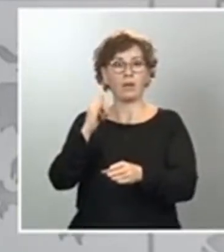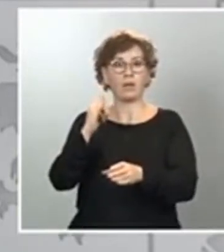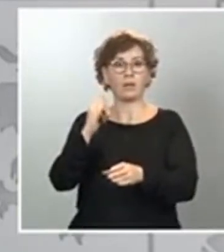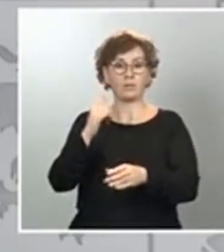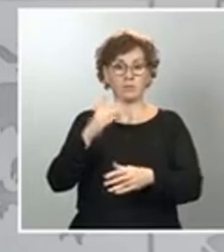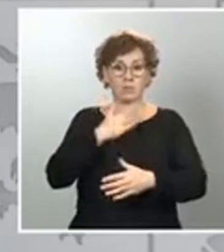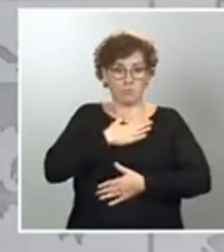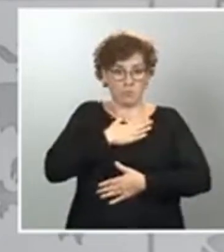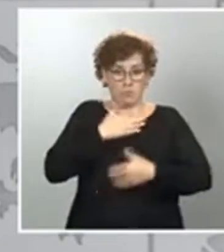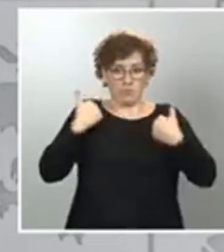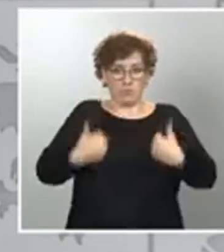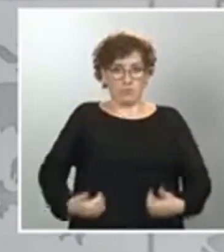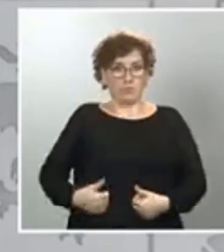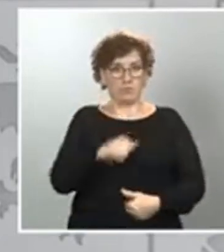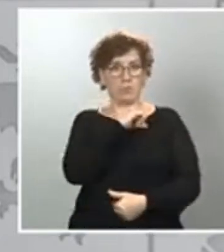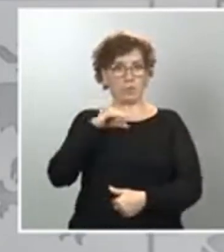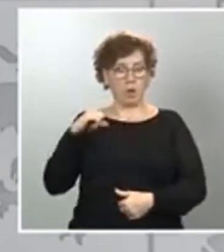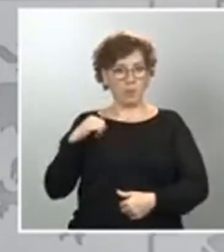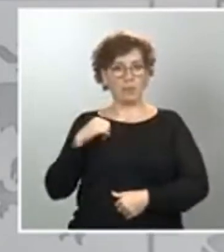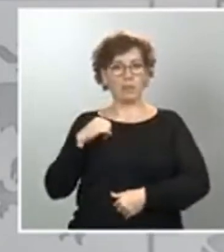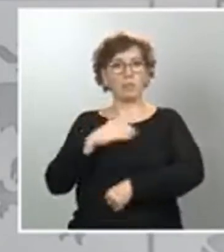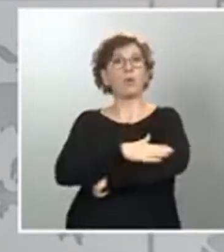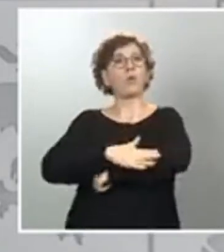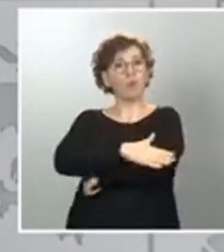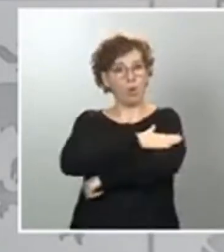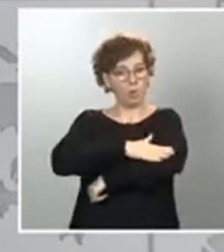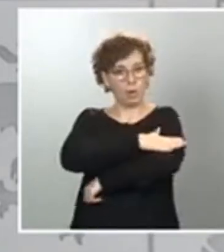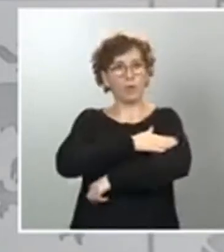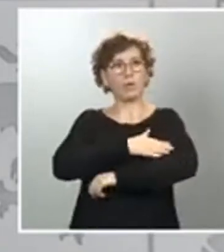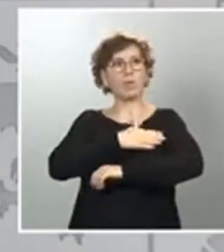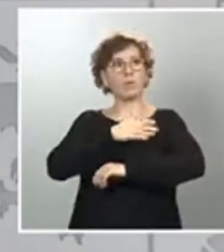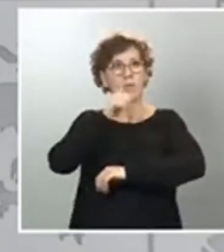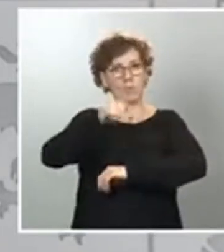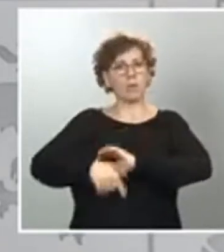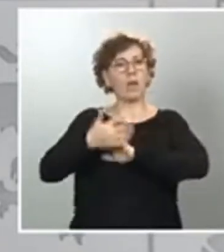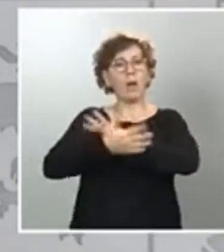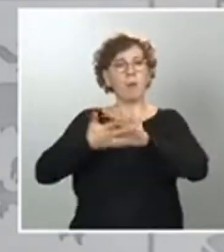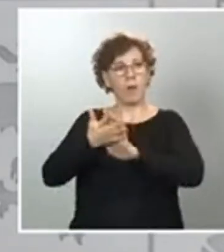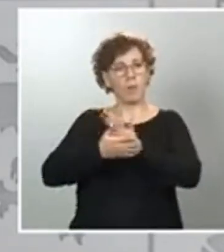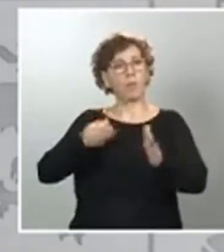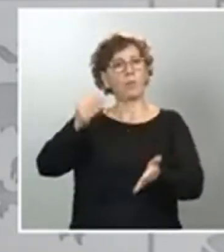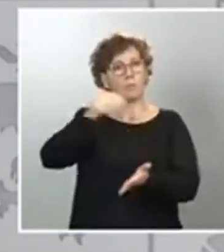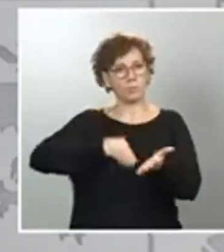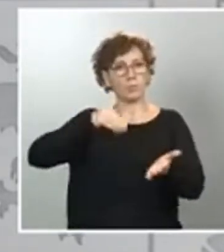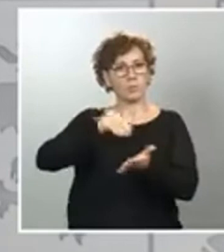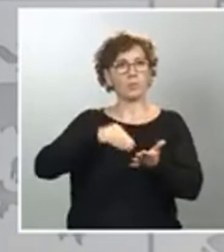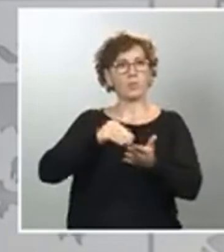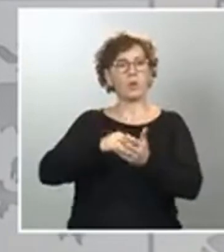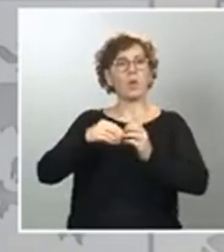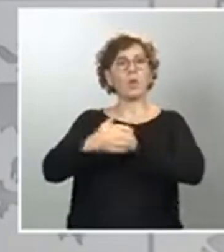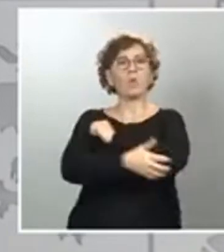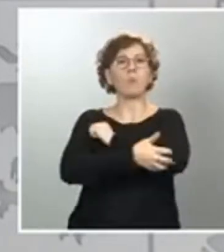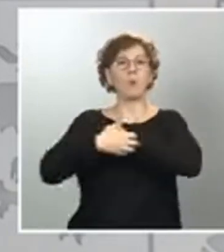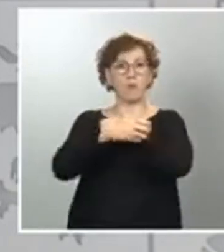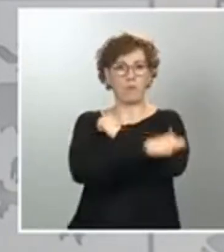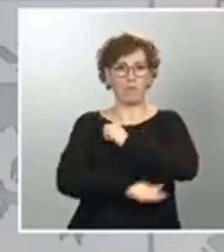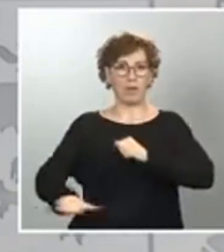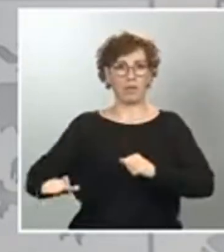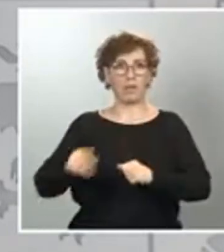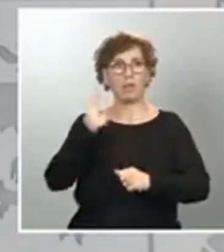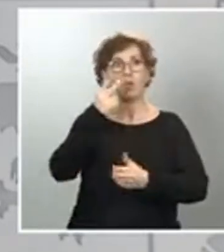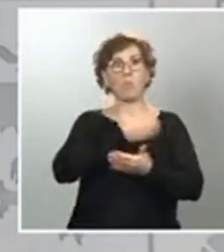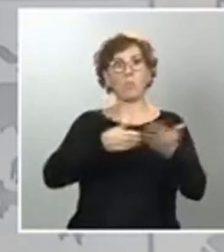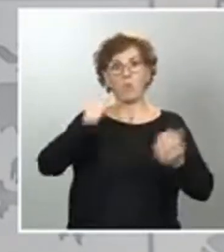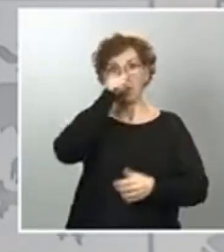además he hablado y mucho y he alertado de la lucha contra la pobreza infantil, que afecta a más de 2 millones de niños y niñas en nuestro país. Y lógicamente, pues